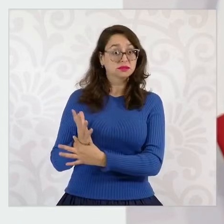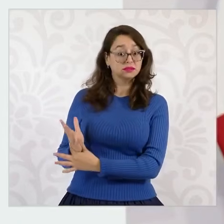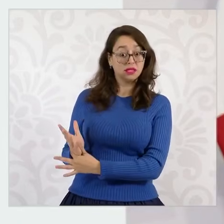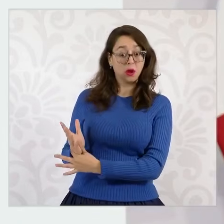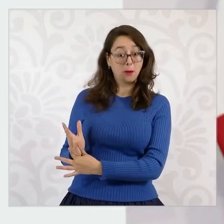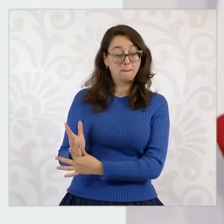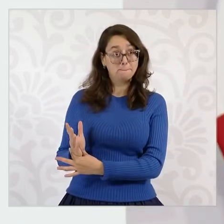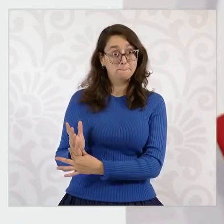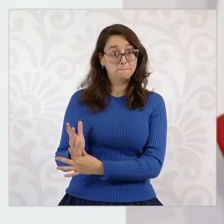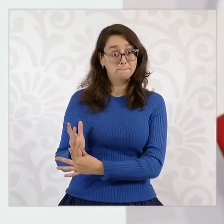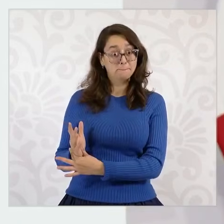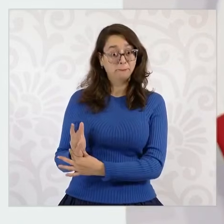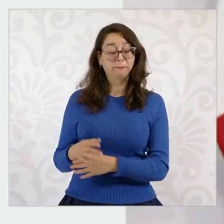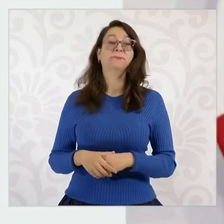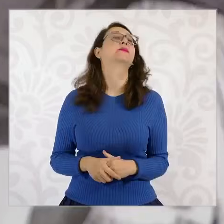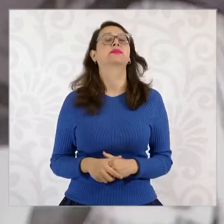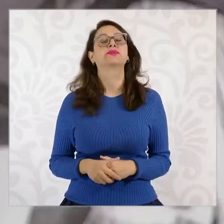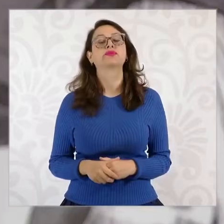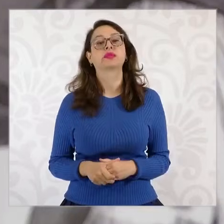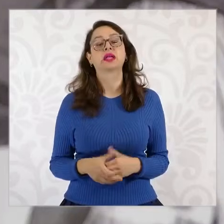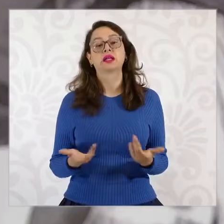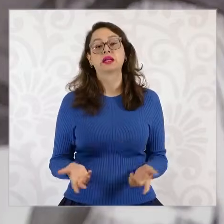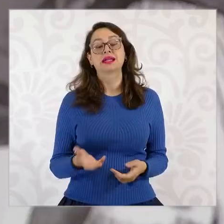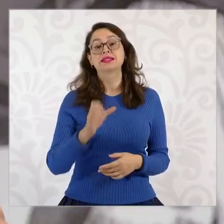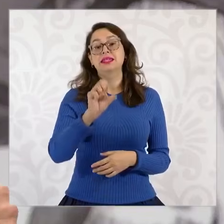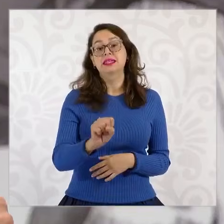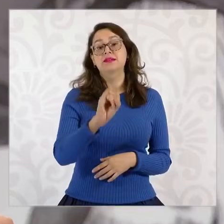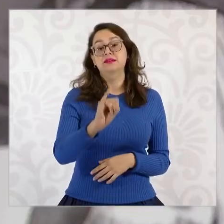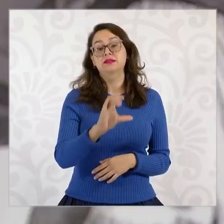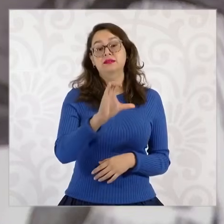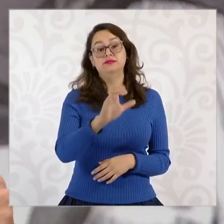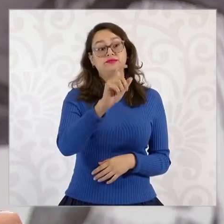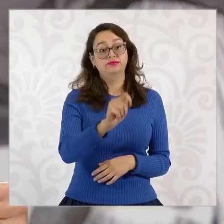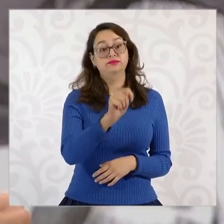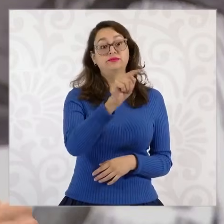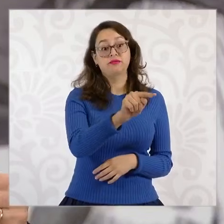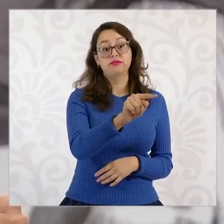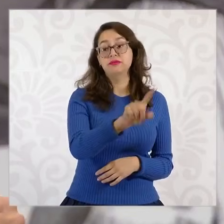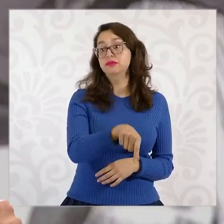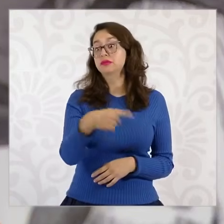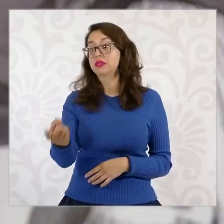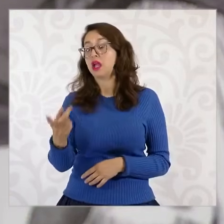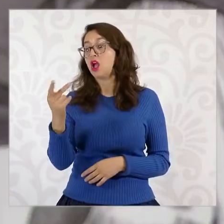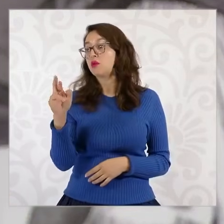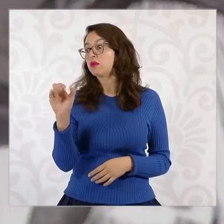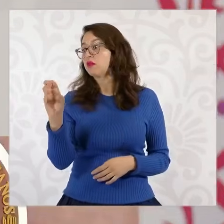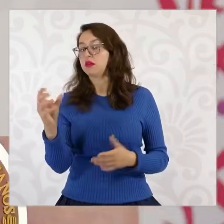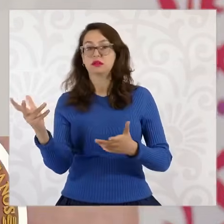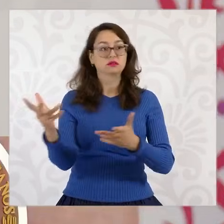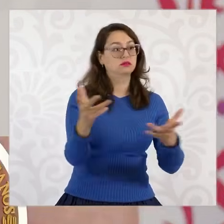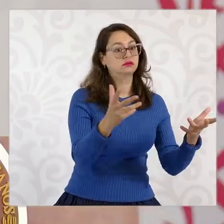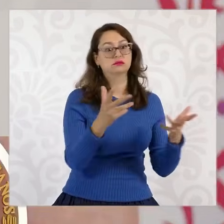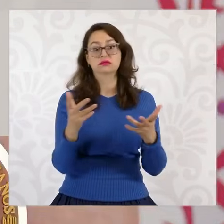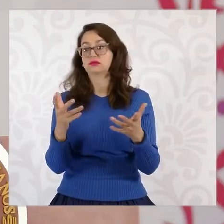me informó Jesús Esteva, el secretario de Infraestructura, Comunicaciones y Transportes, que se habían puesto de acuerdo con las otras aerolíneas para que